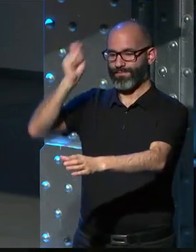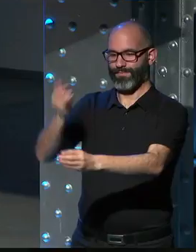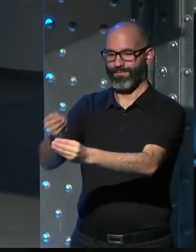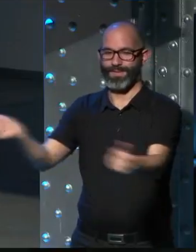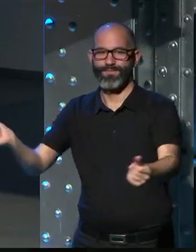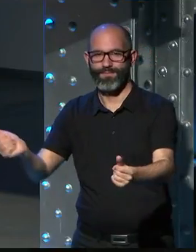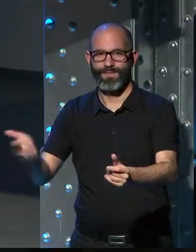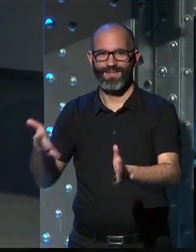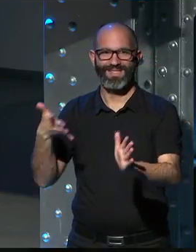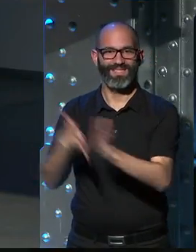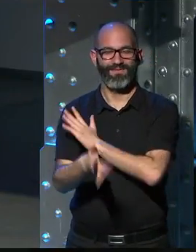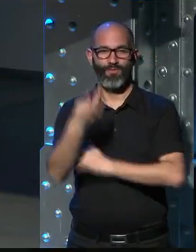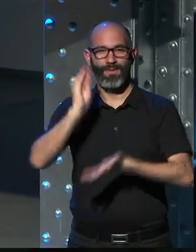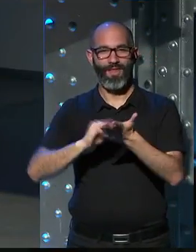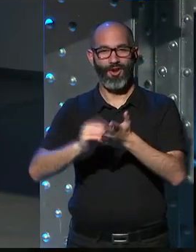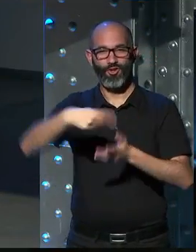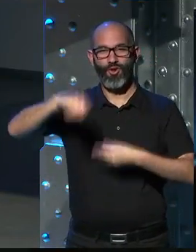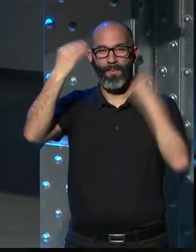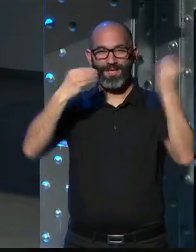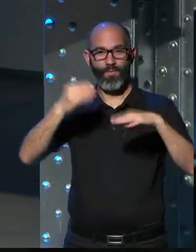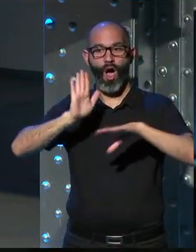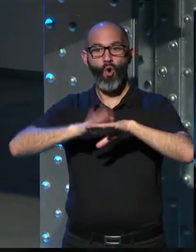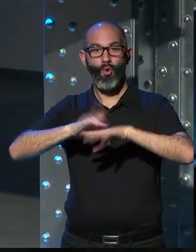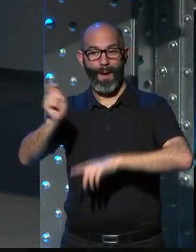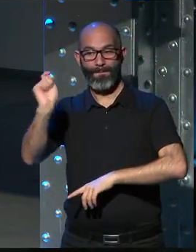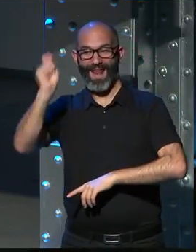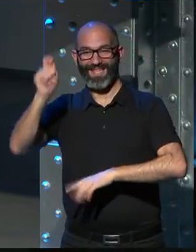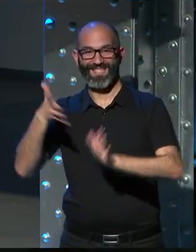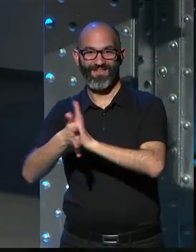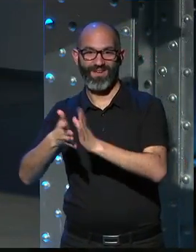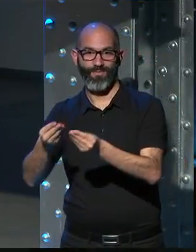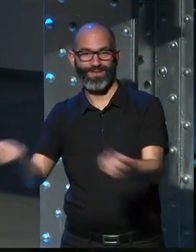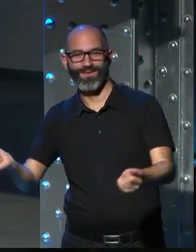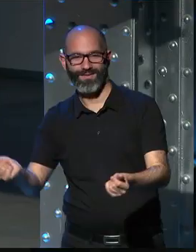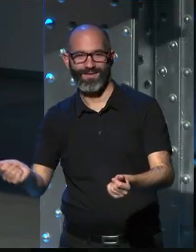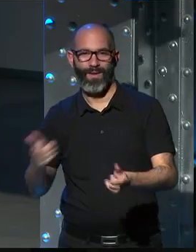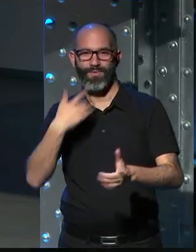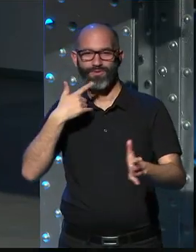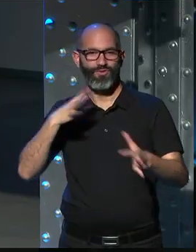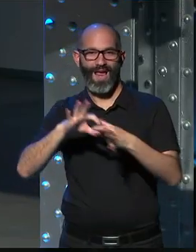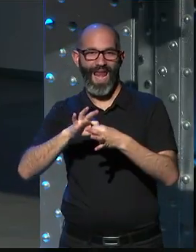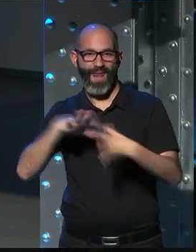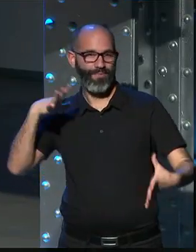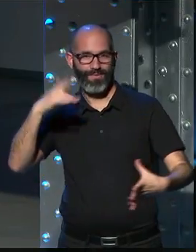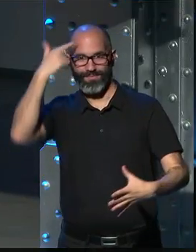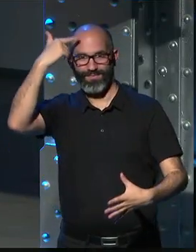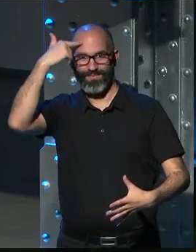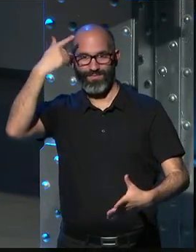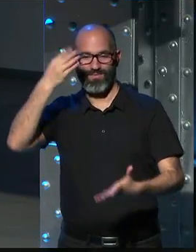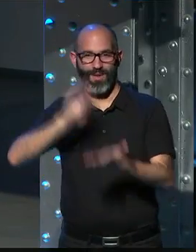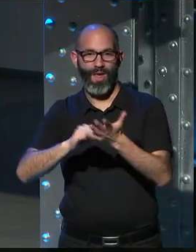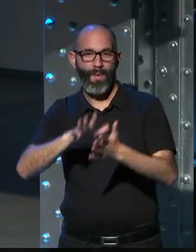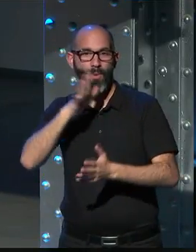sido el toque de la varita el que ha causado la desaparición del objeto. Este es un enlace incorrecto entre la causa